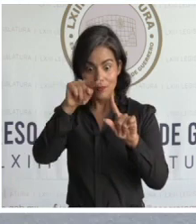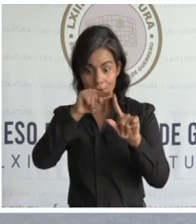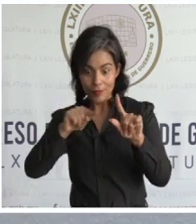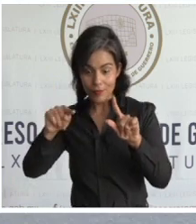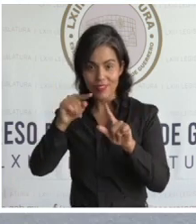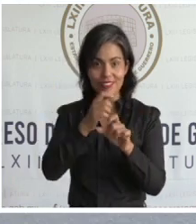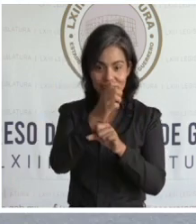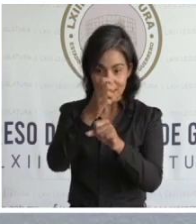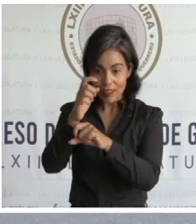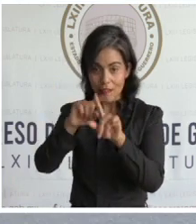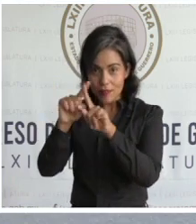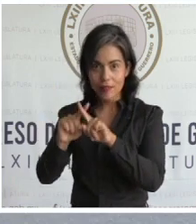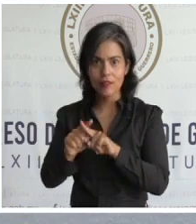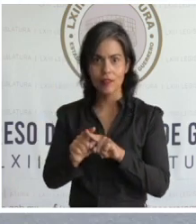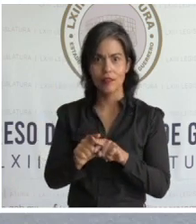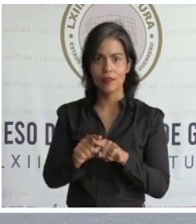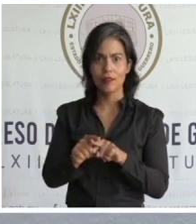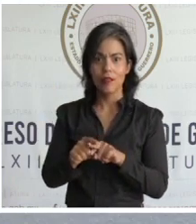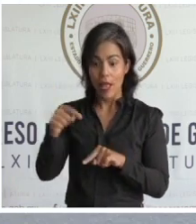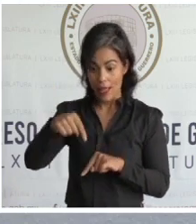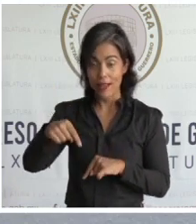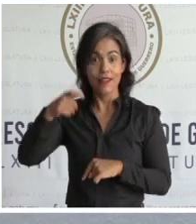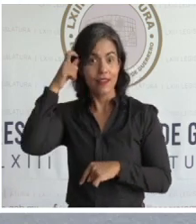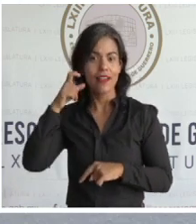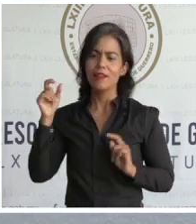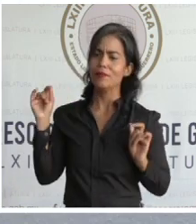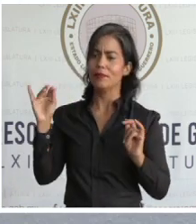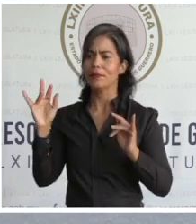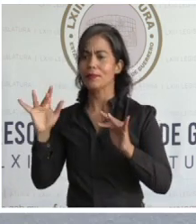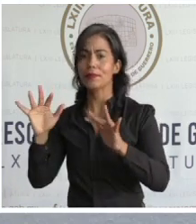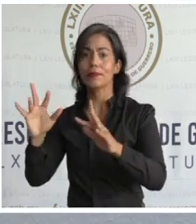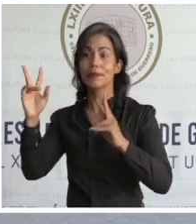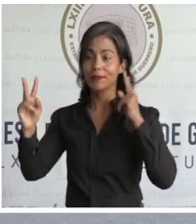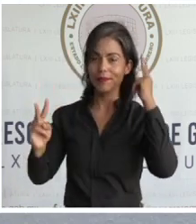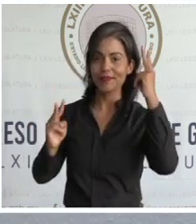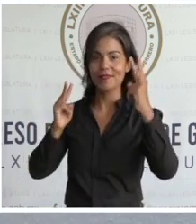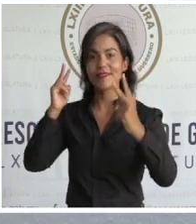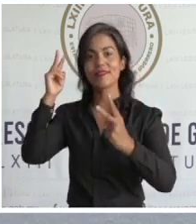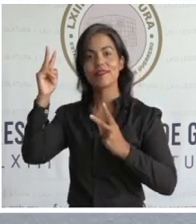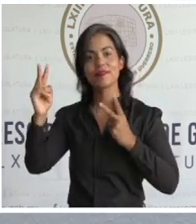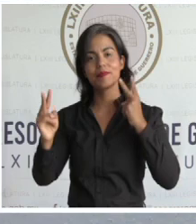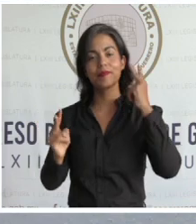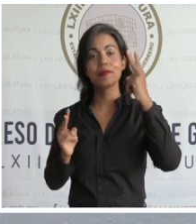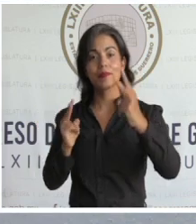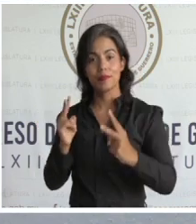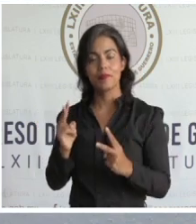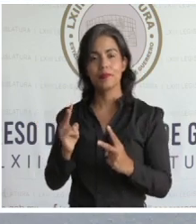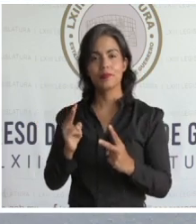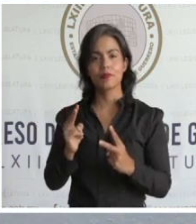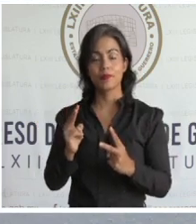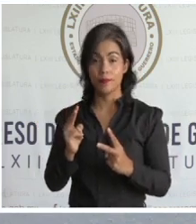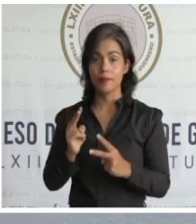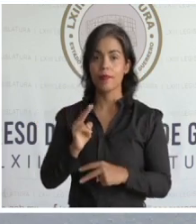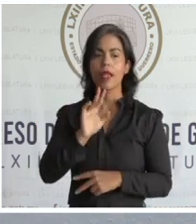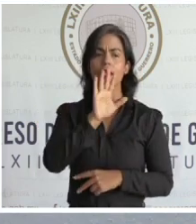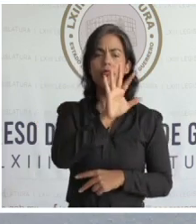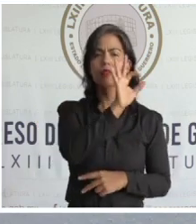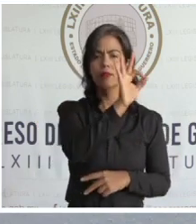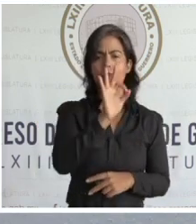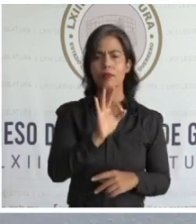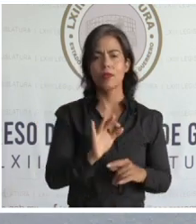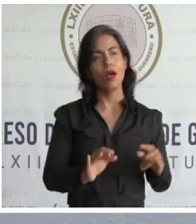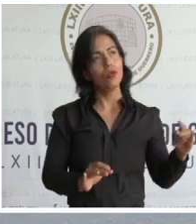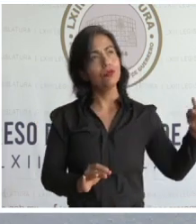Asimismo, del total de visitantes, únicamente el 5% lo hacen por vía aérea, por lo